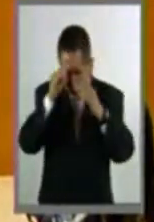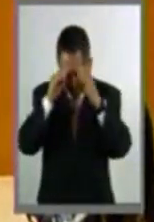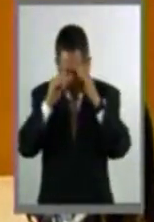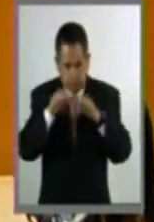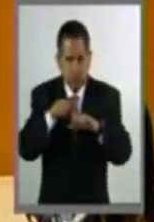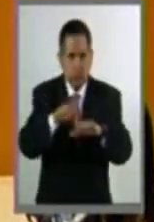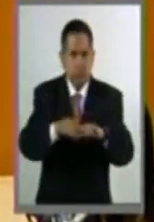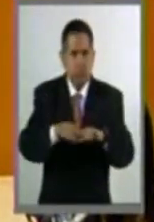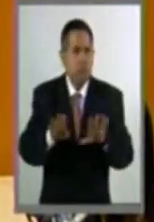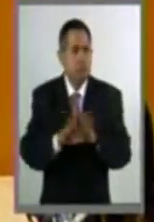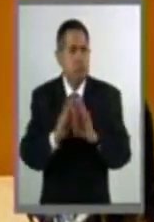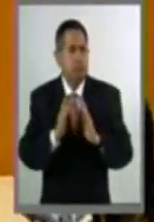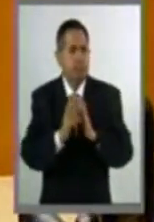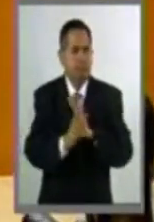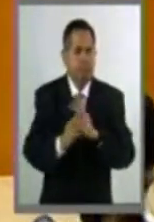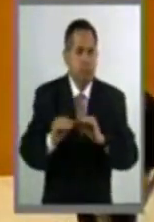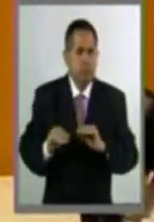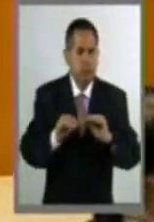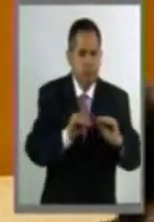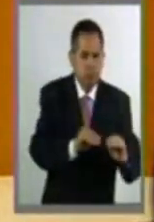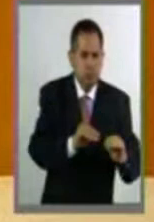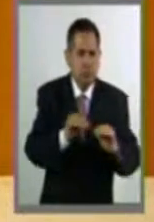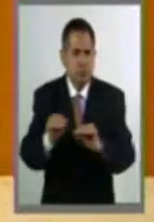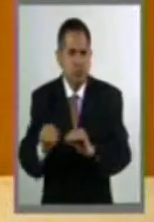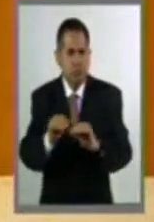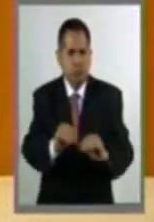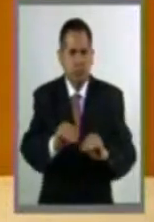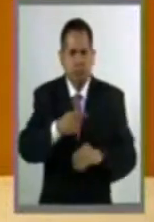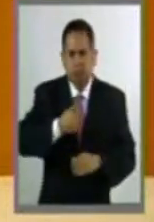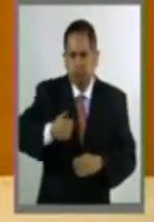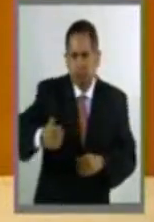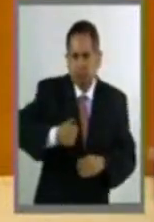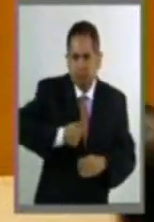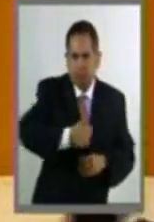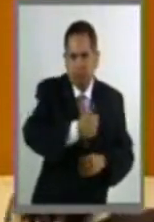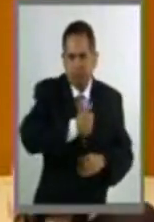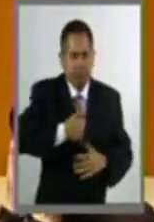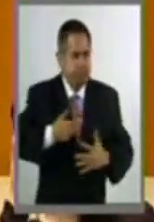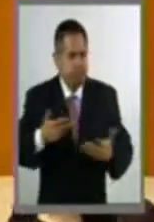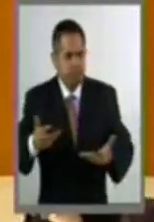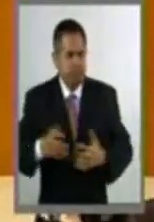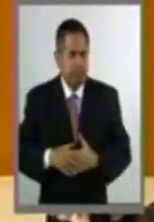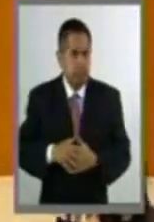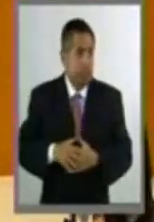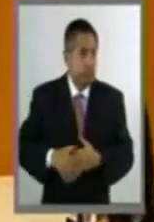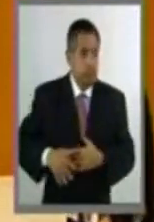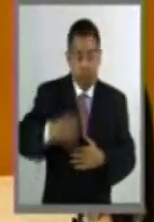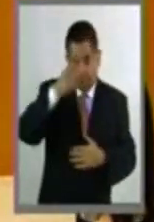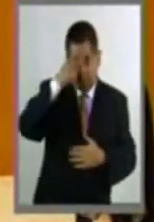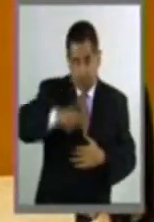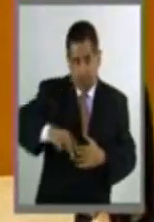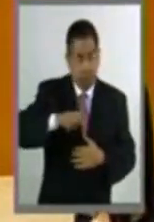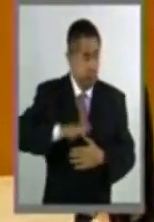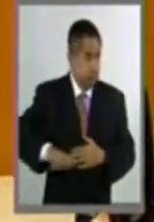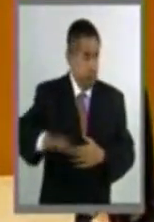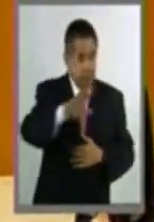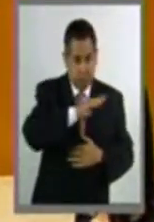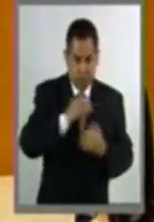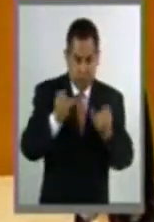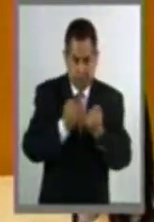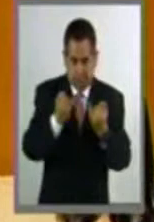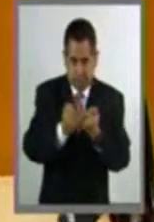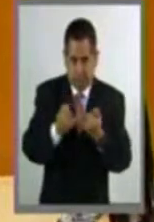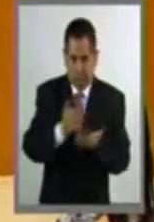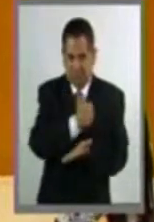de la movilidad. En todas las zonas metropolitanas del país prácticamente padecemos el mismo problema,